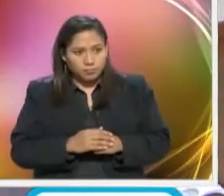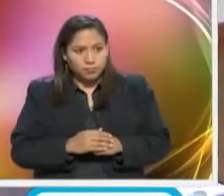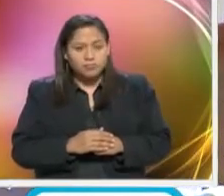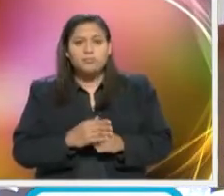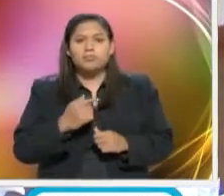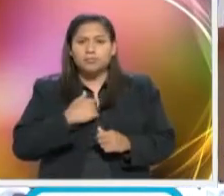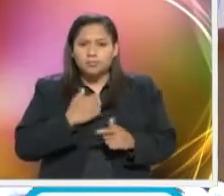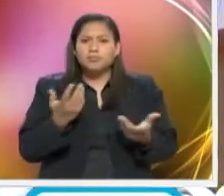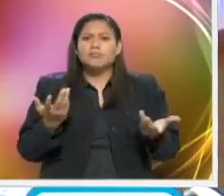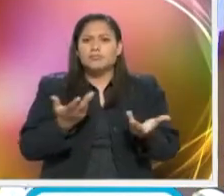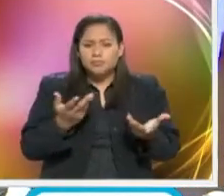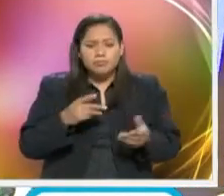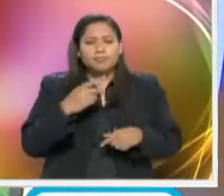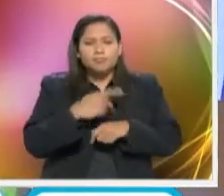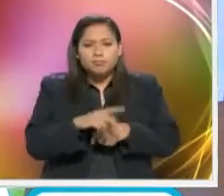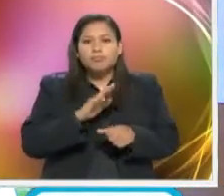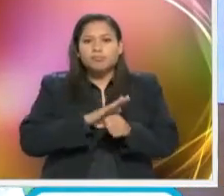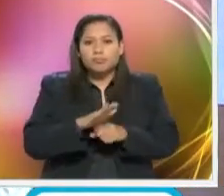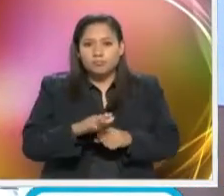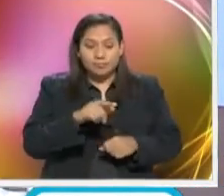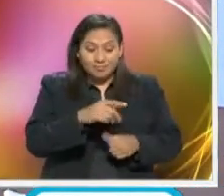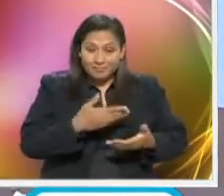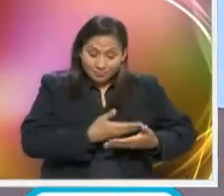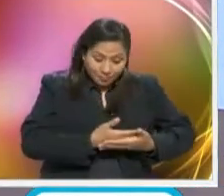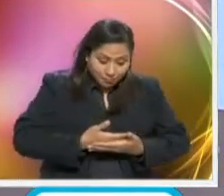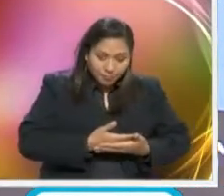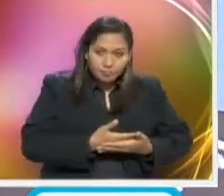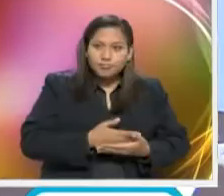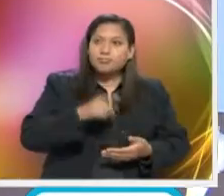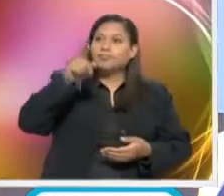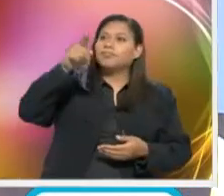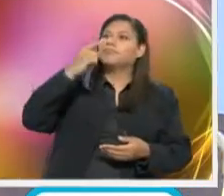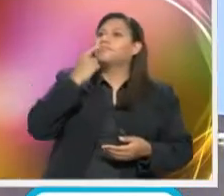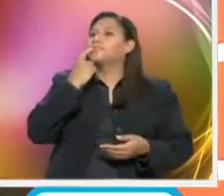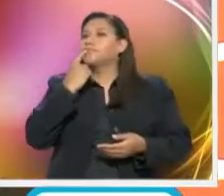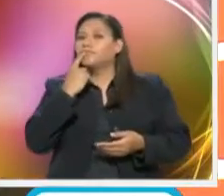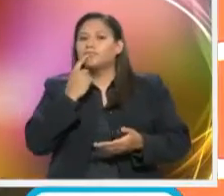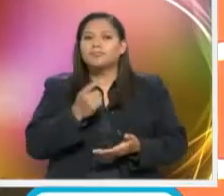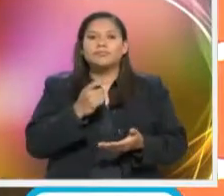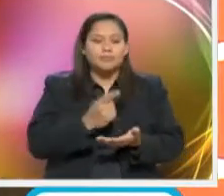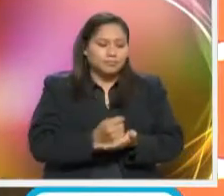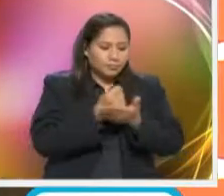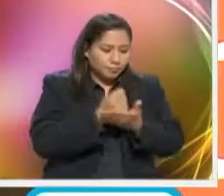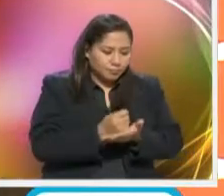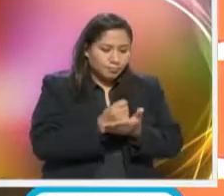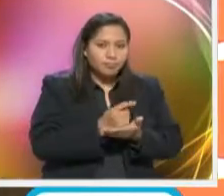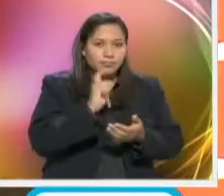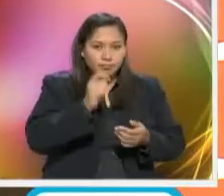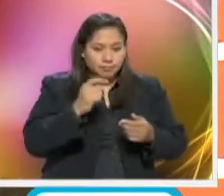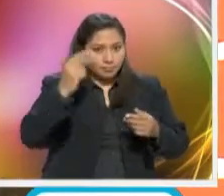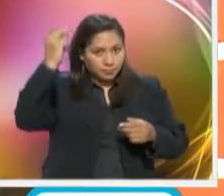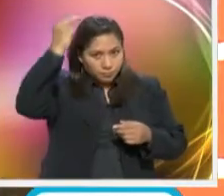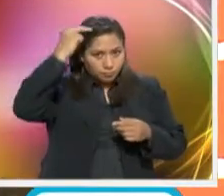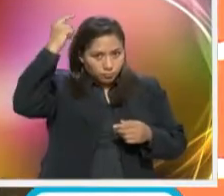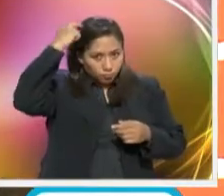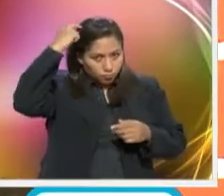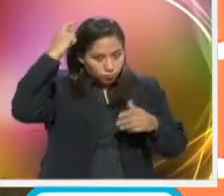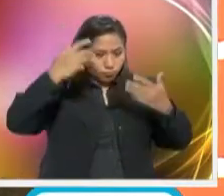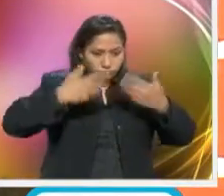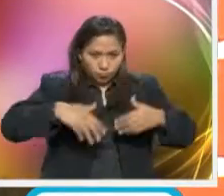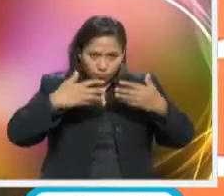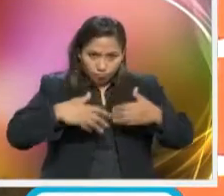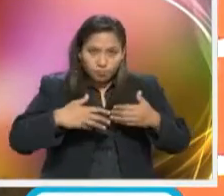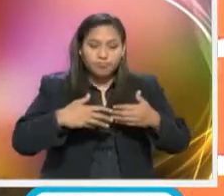Lo que tenemos que hacer de recién nacidos es ir a una estimulación. Nosotros damos una estimulación que se llama neuromotora. Sí. Entonces